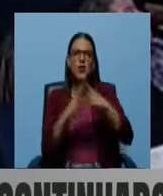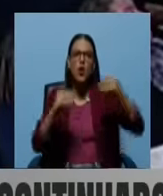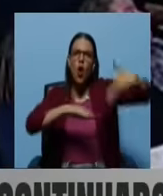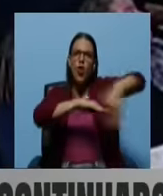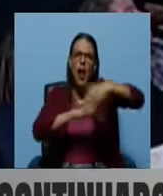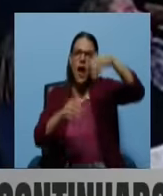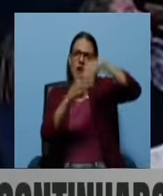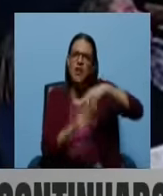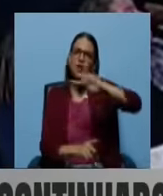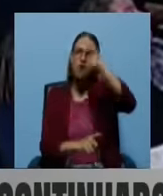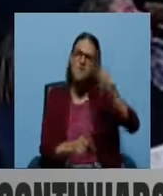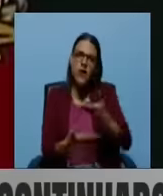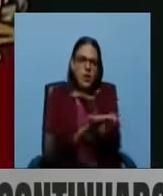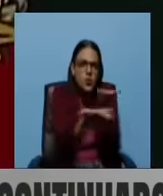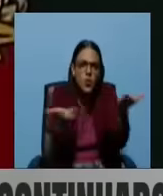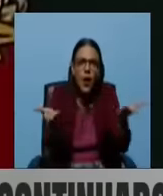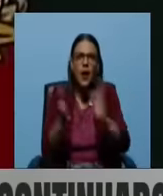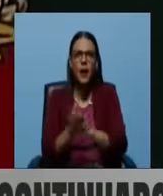de Venezuela.